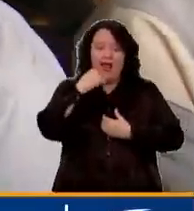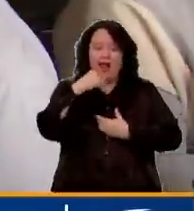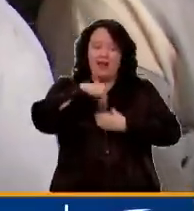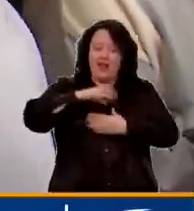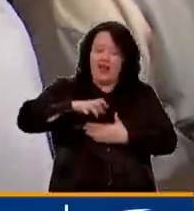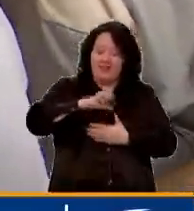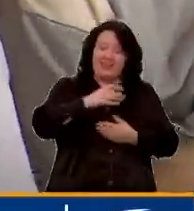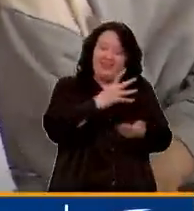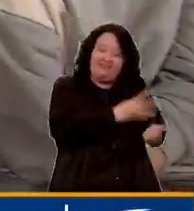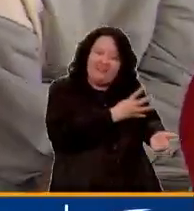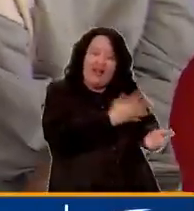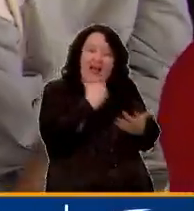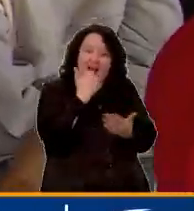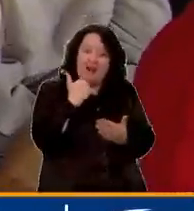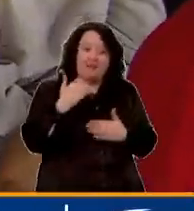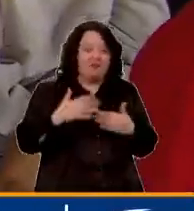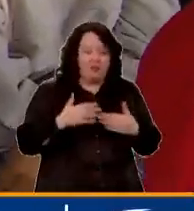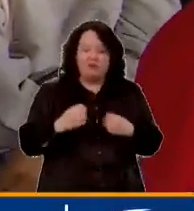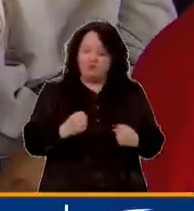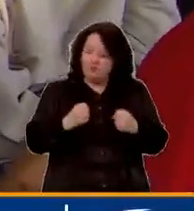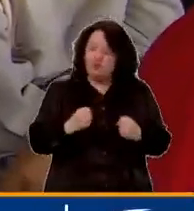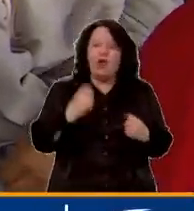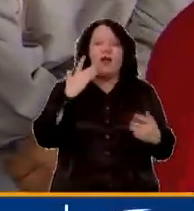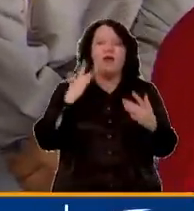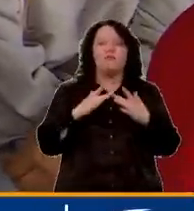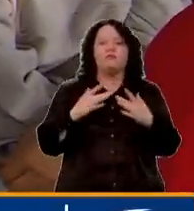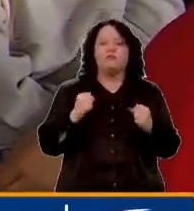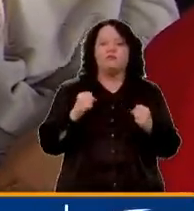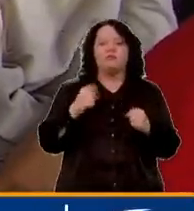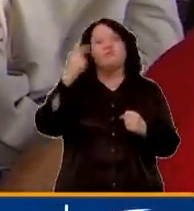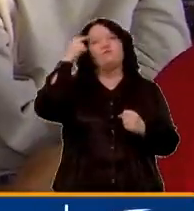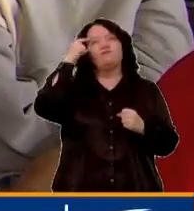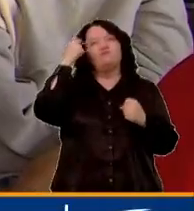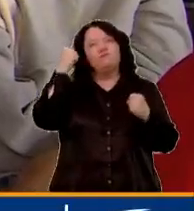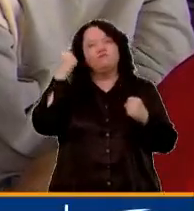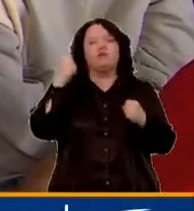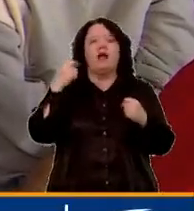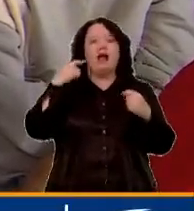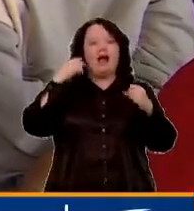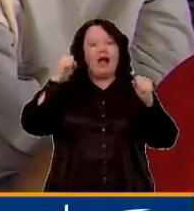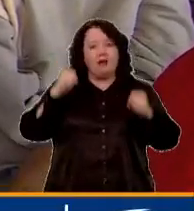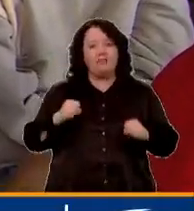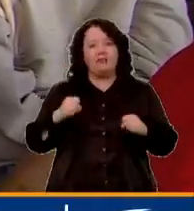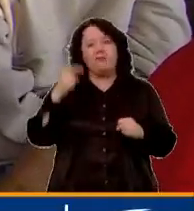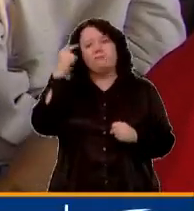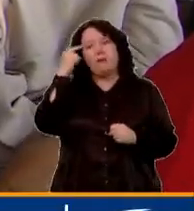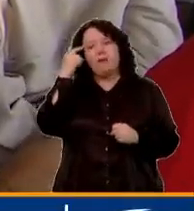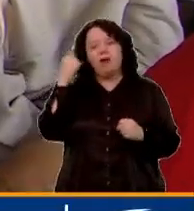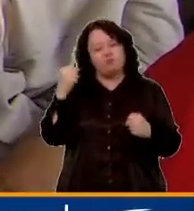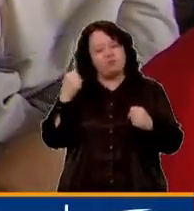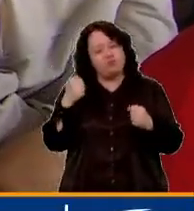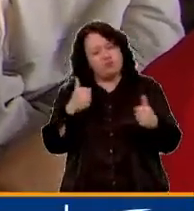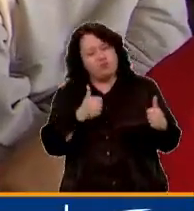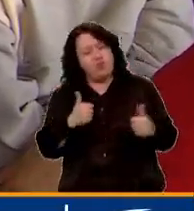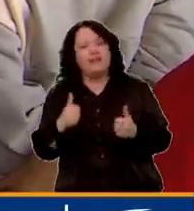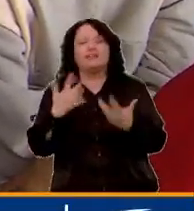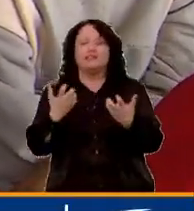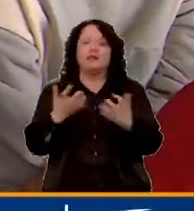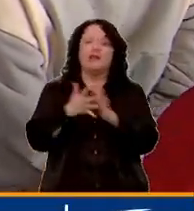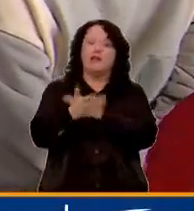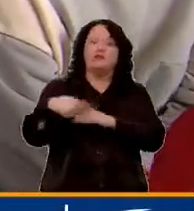cáncer, que lo pasen con toda la que puedan de su mente, tengan una capacidad mental súper buena, siempre